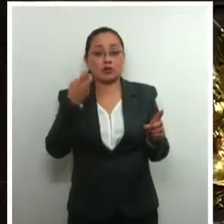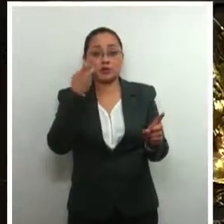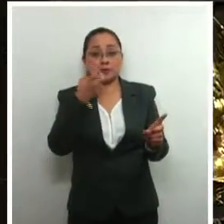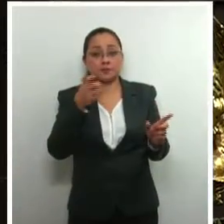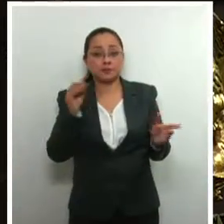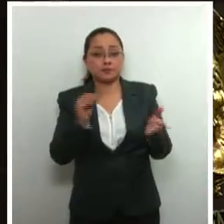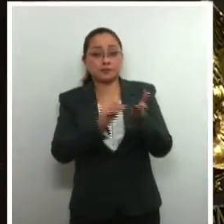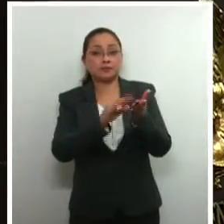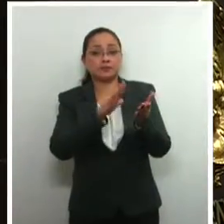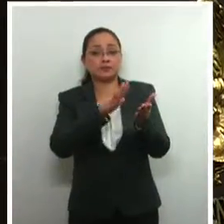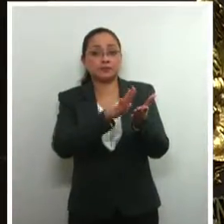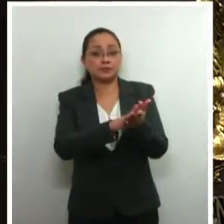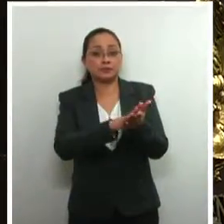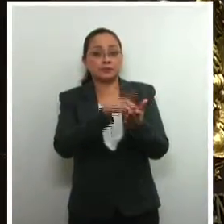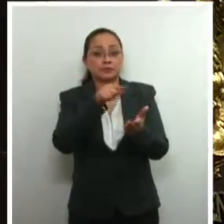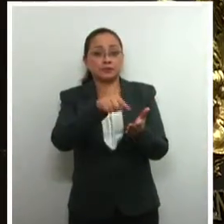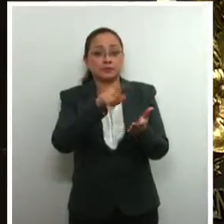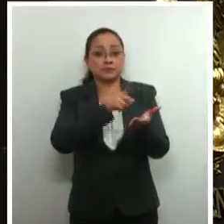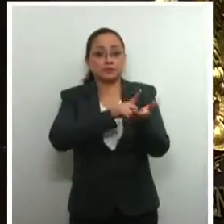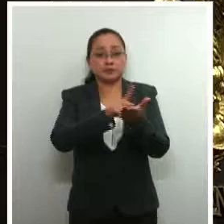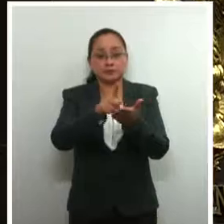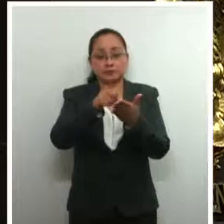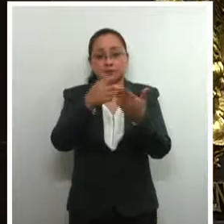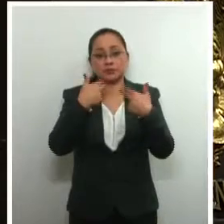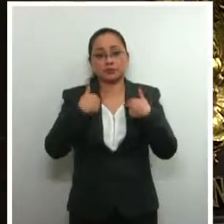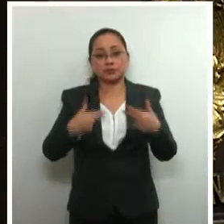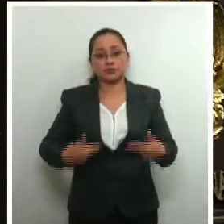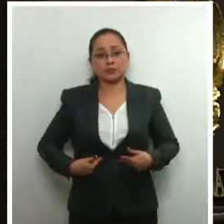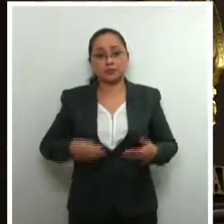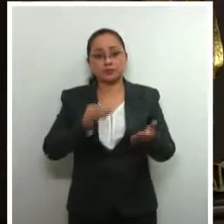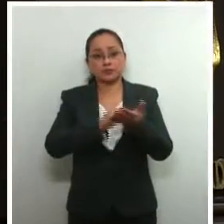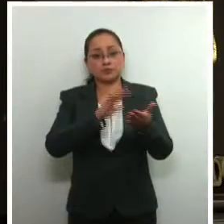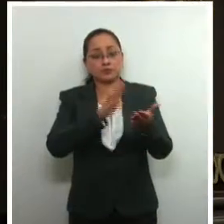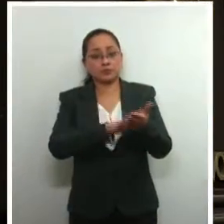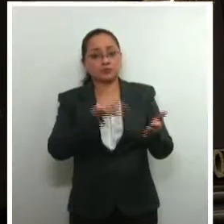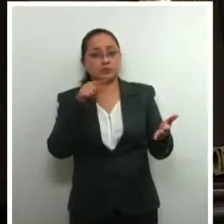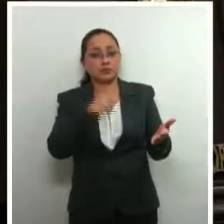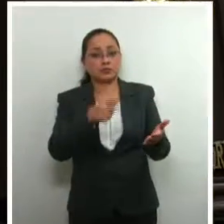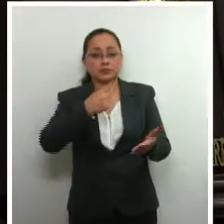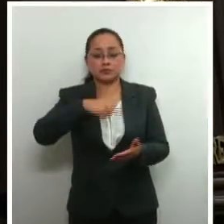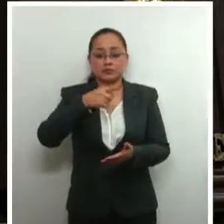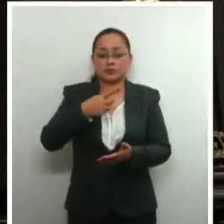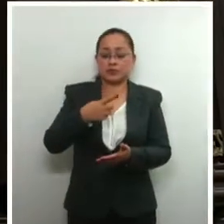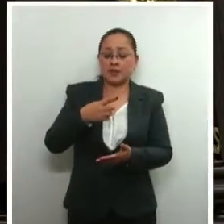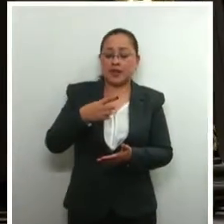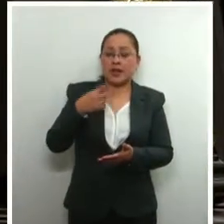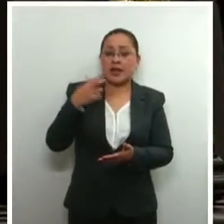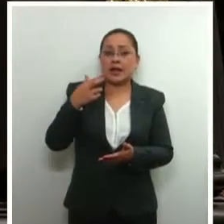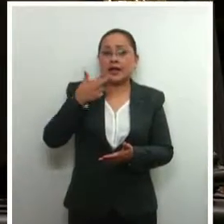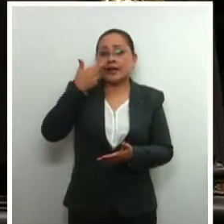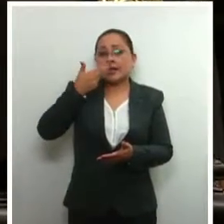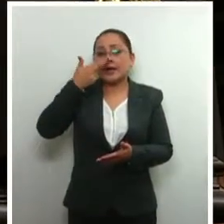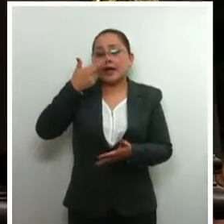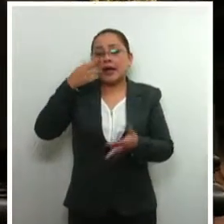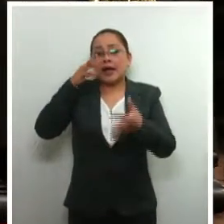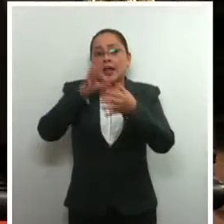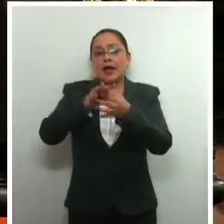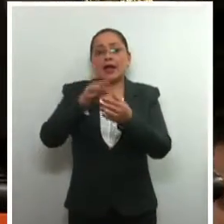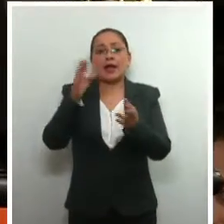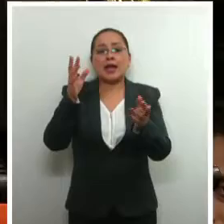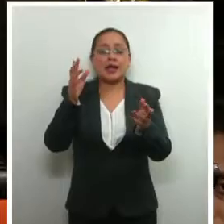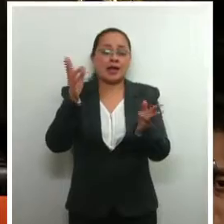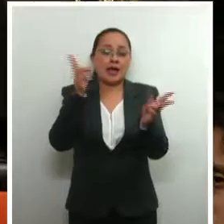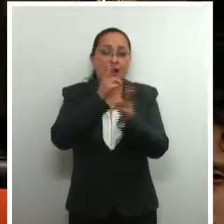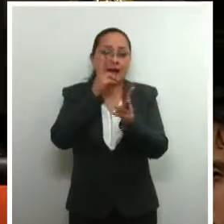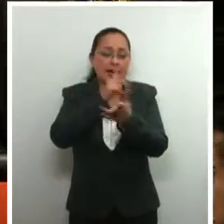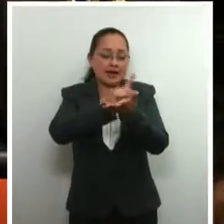queda asentado como uno de los derechos humanos. Tenemos derecho a respirar aire puro y no lo